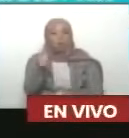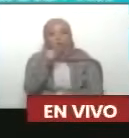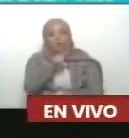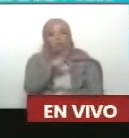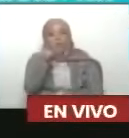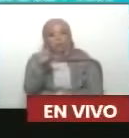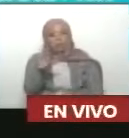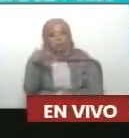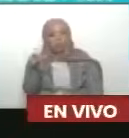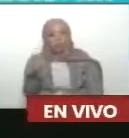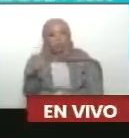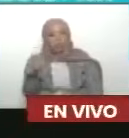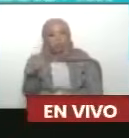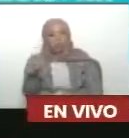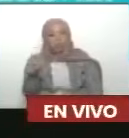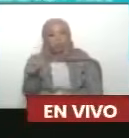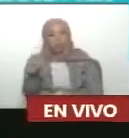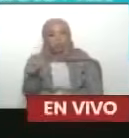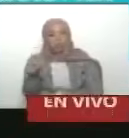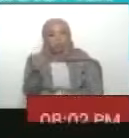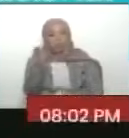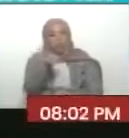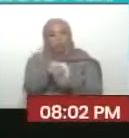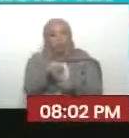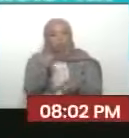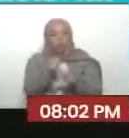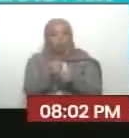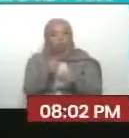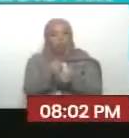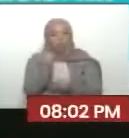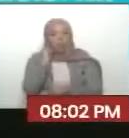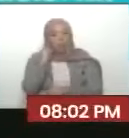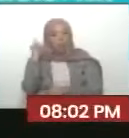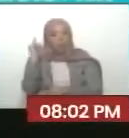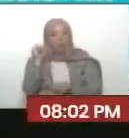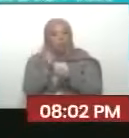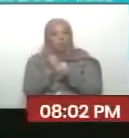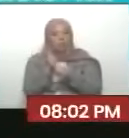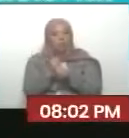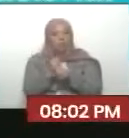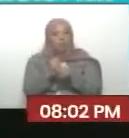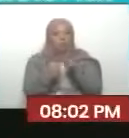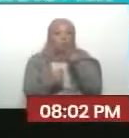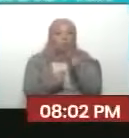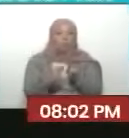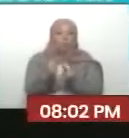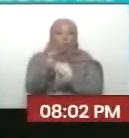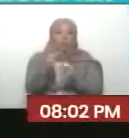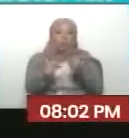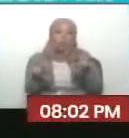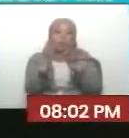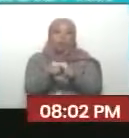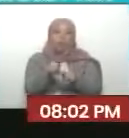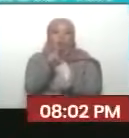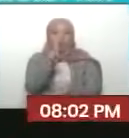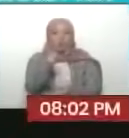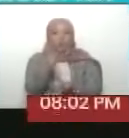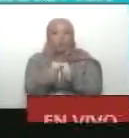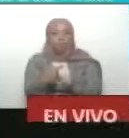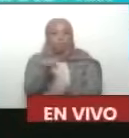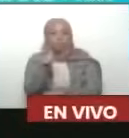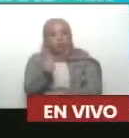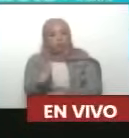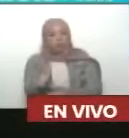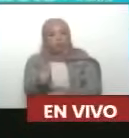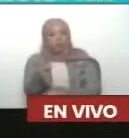gente, se me llegó la idea de que, ¿por qué no construimos algo parecido al 1x10?